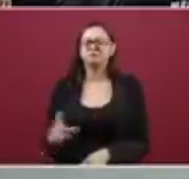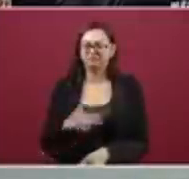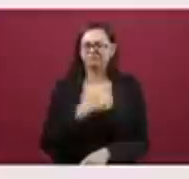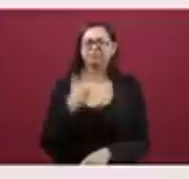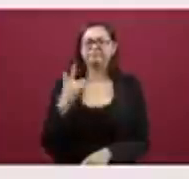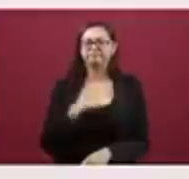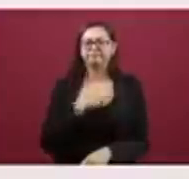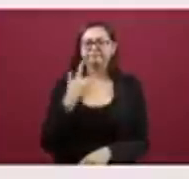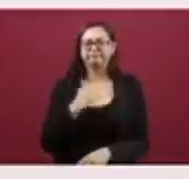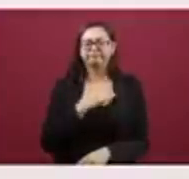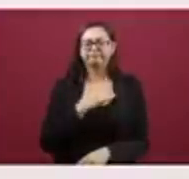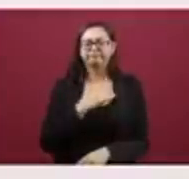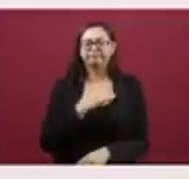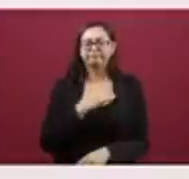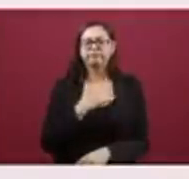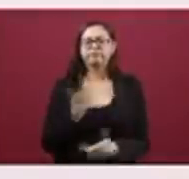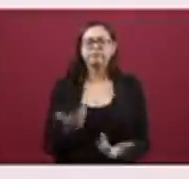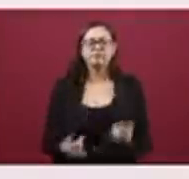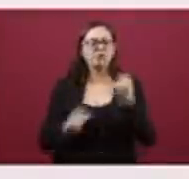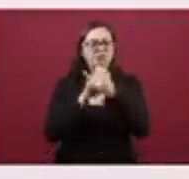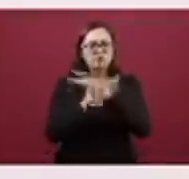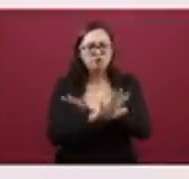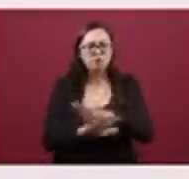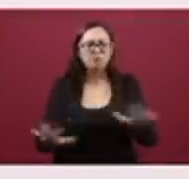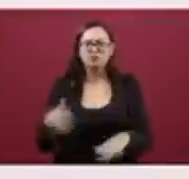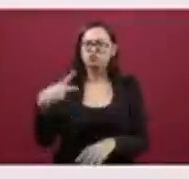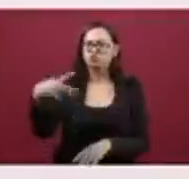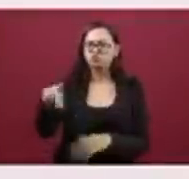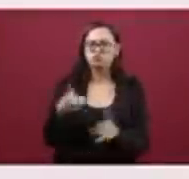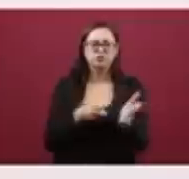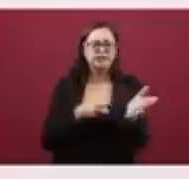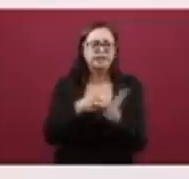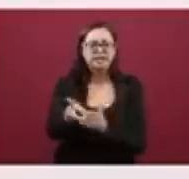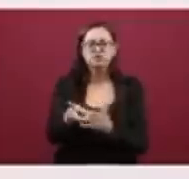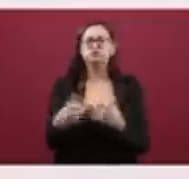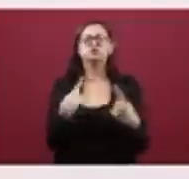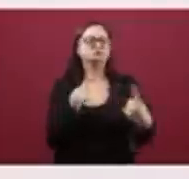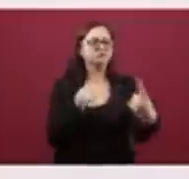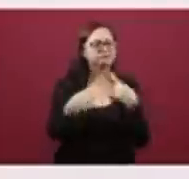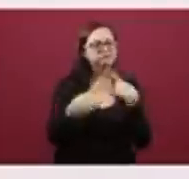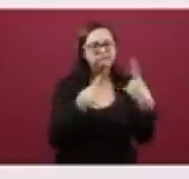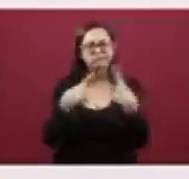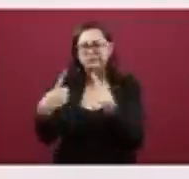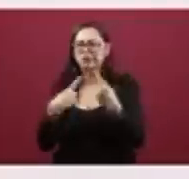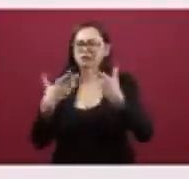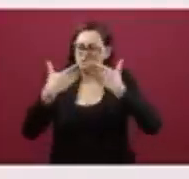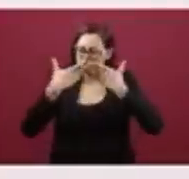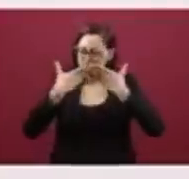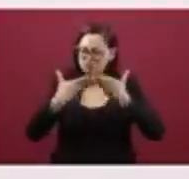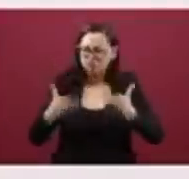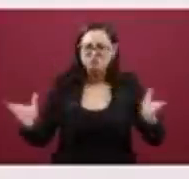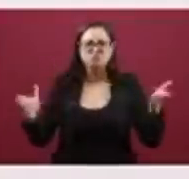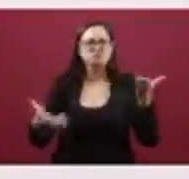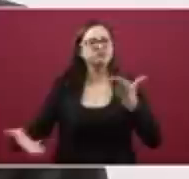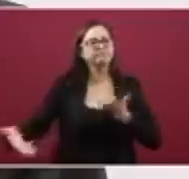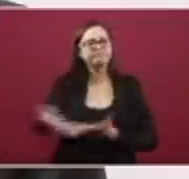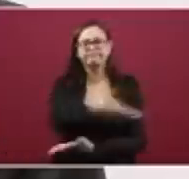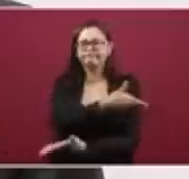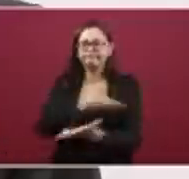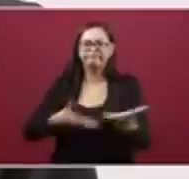el derecho a la información y al diálogo abierto y circular